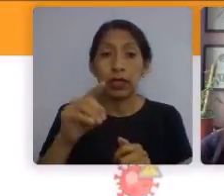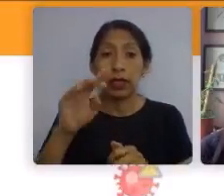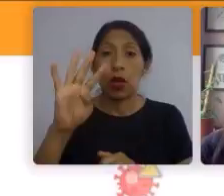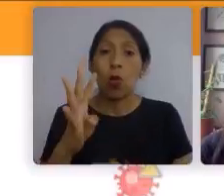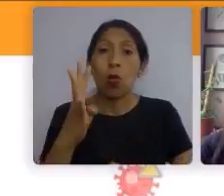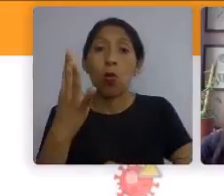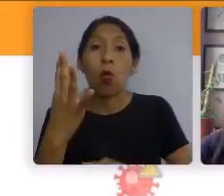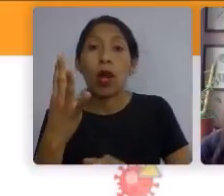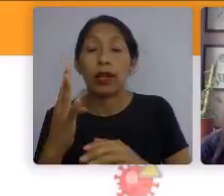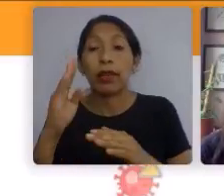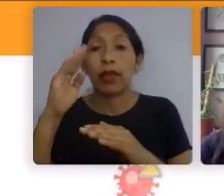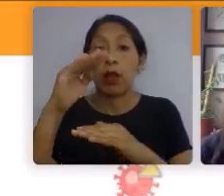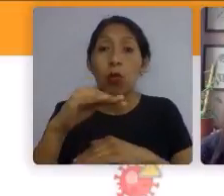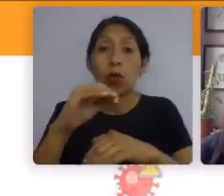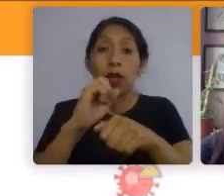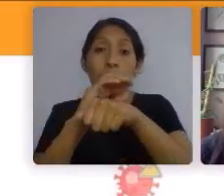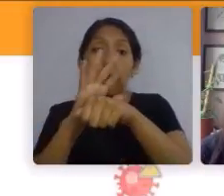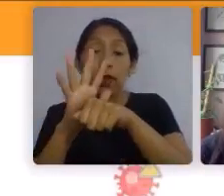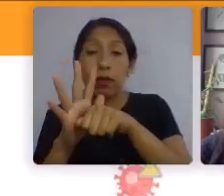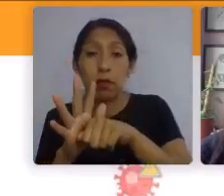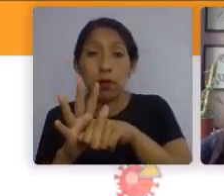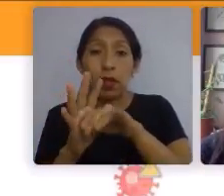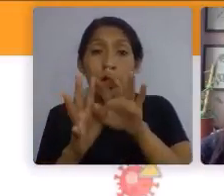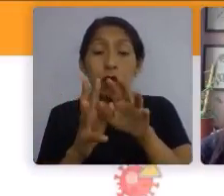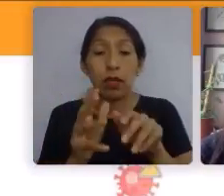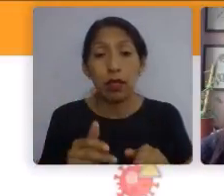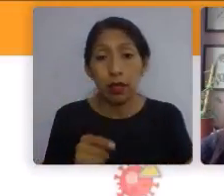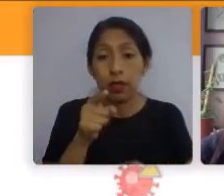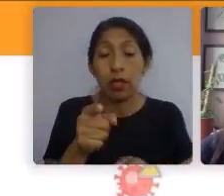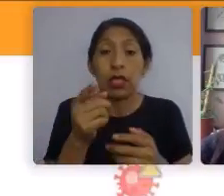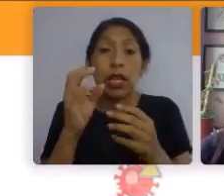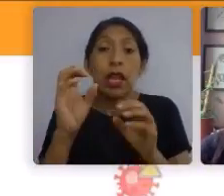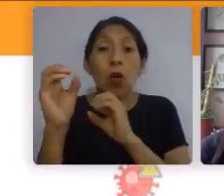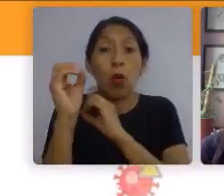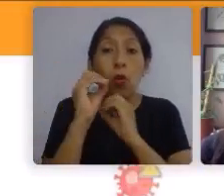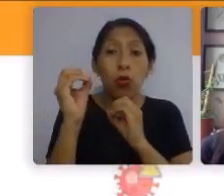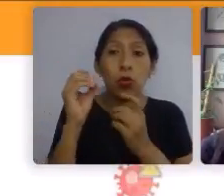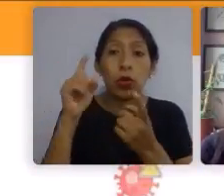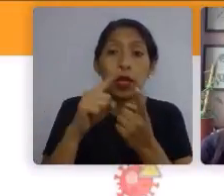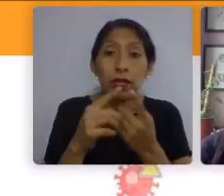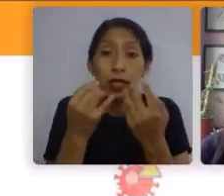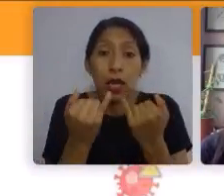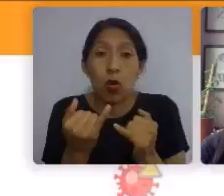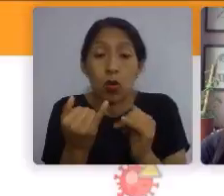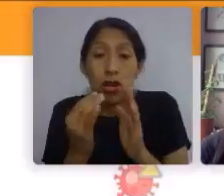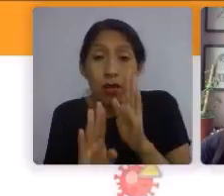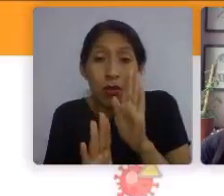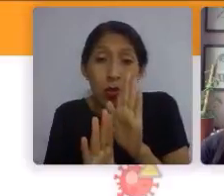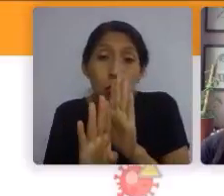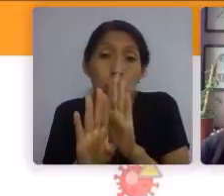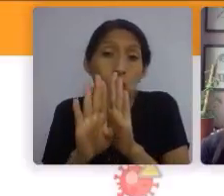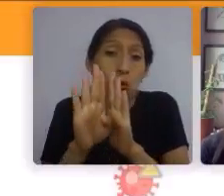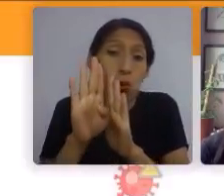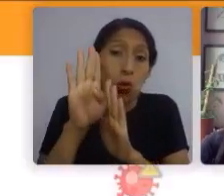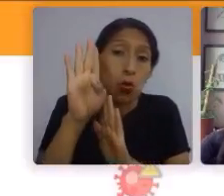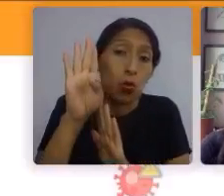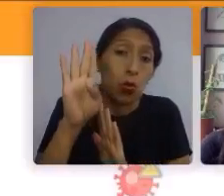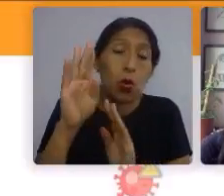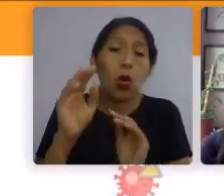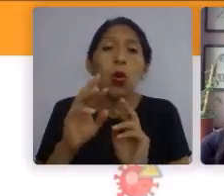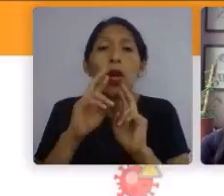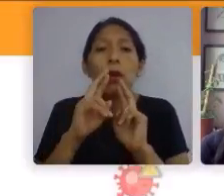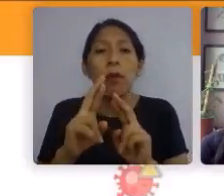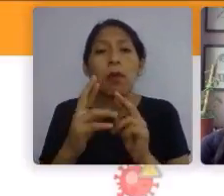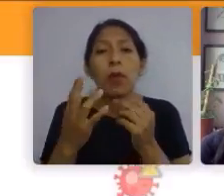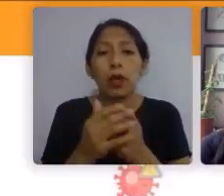ola, que inició en octubre y que actualmente está en el momento más alto. Incluso podemos compararlo con resultados de